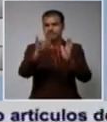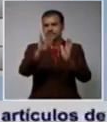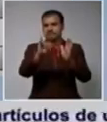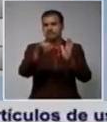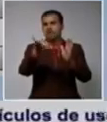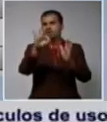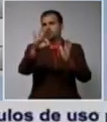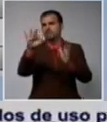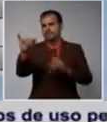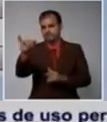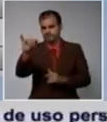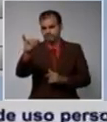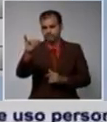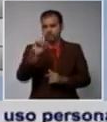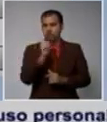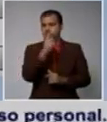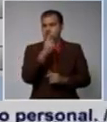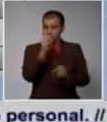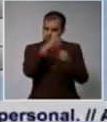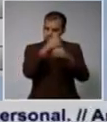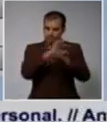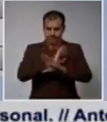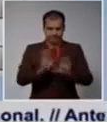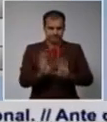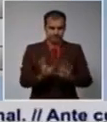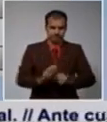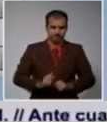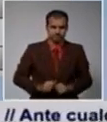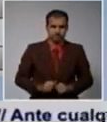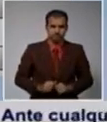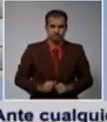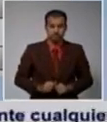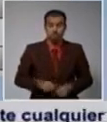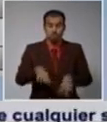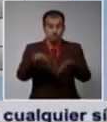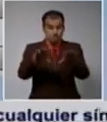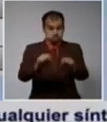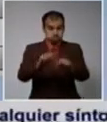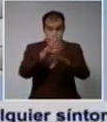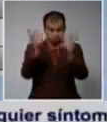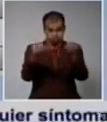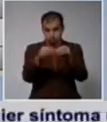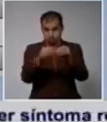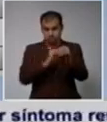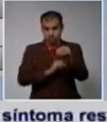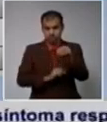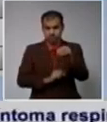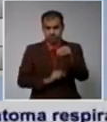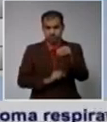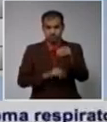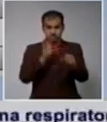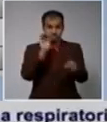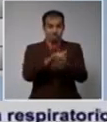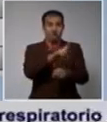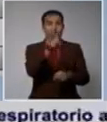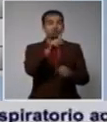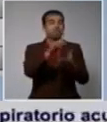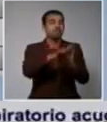2.749.686 muestras y se han diagnosticado desde el 11 de marzo del